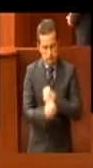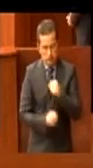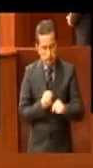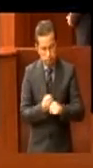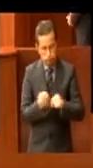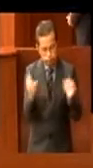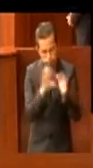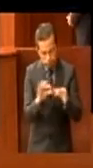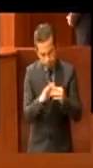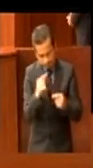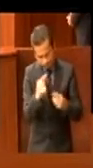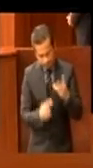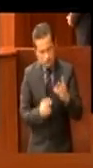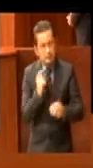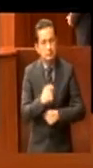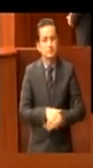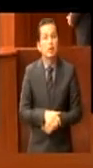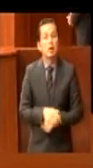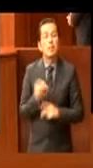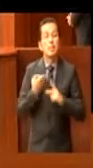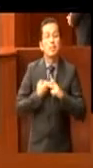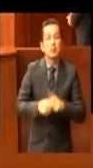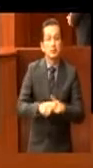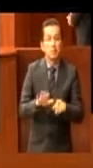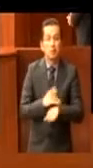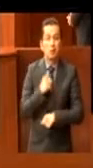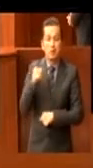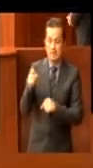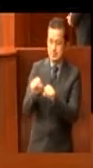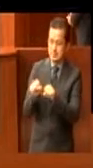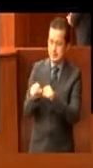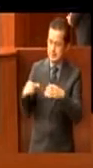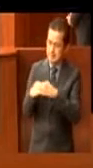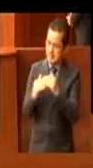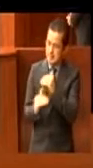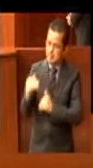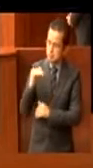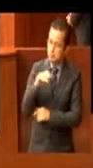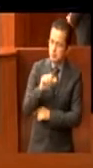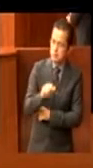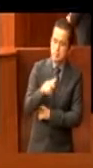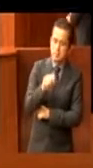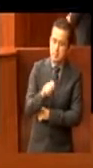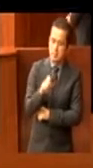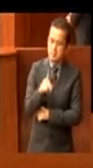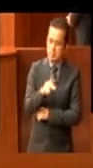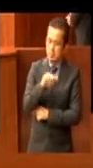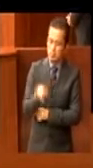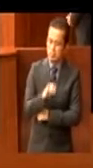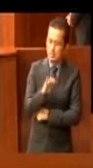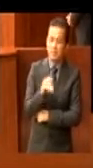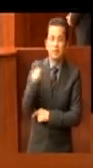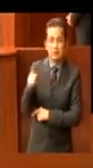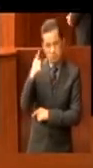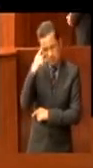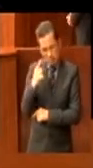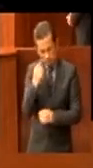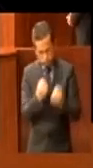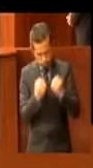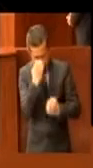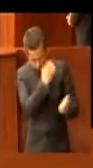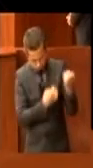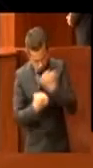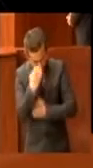iniciado en cumplimiento a la ejecutoria dictada por la sala superior del tribunal electoral del poder judicial de la federación en el juicio de revisión constitucional